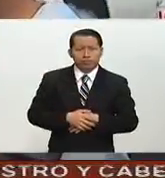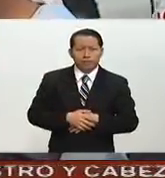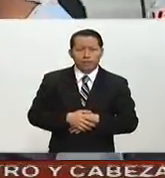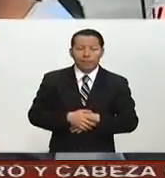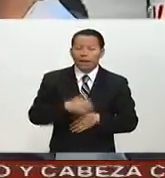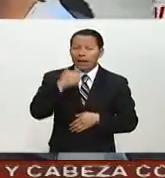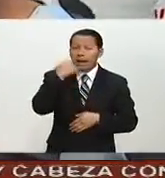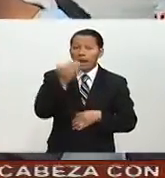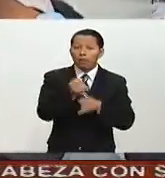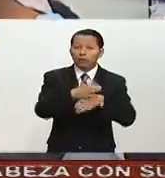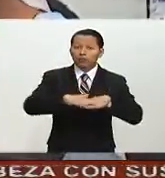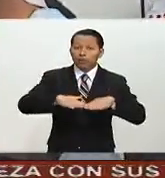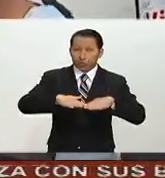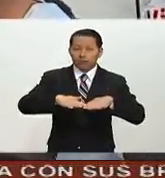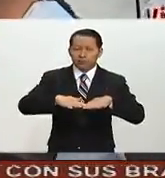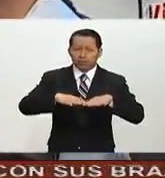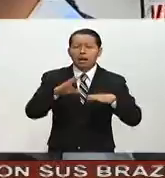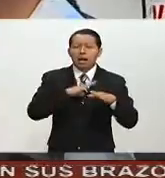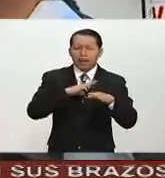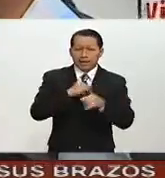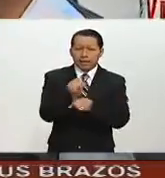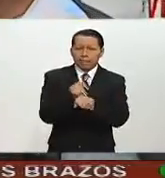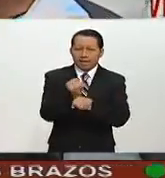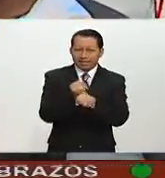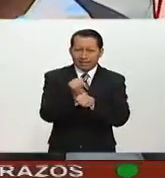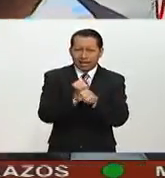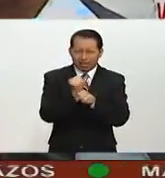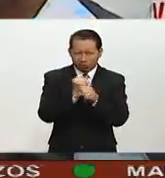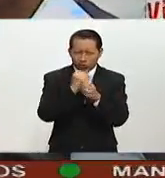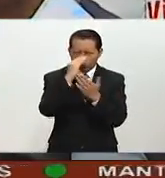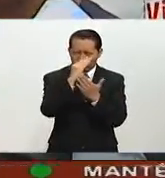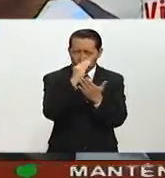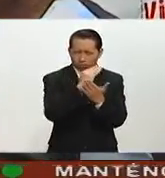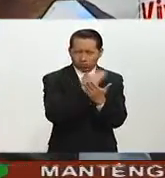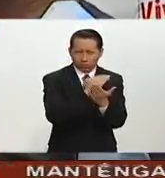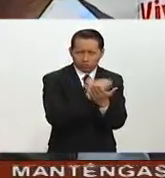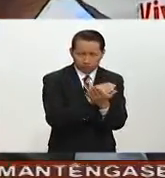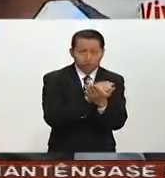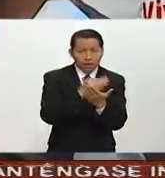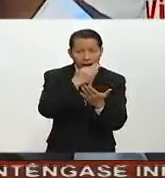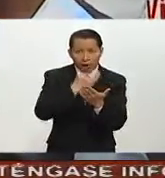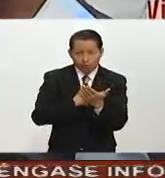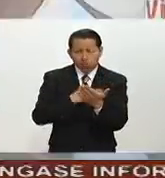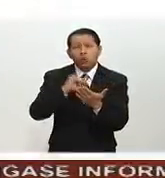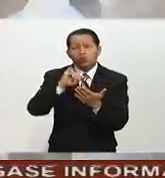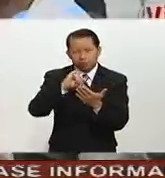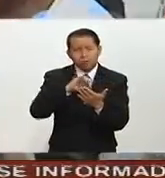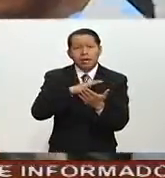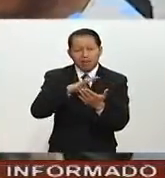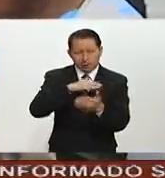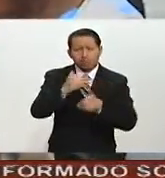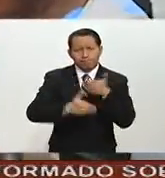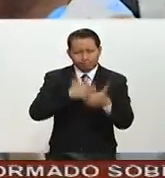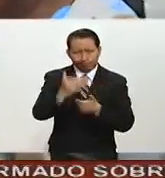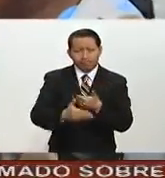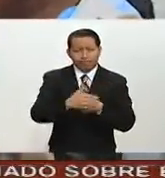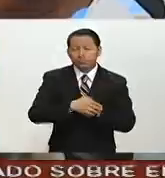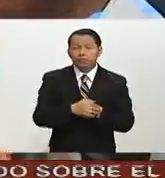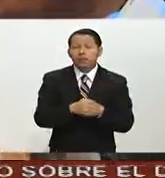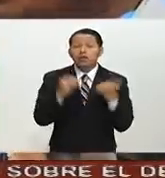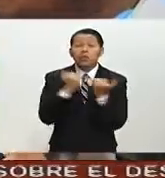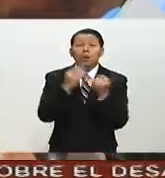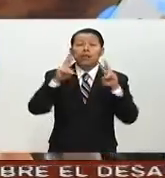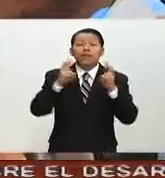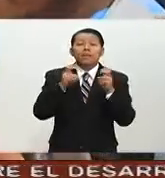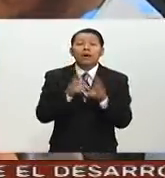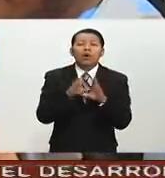Queremos informarles que de los puntos de la investigación sí nos reportan algunos avances mínimos, sobre todo el tema de